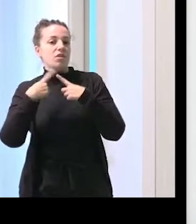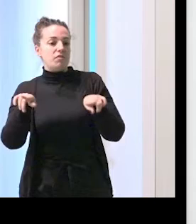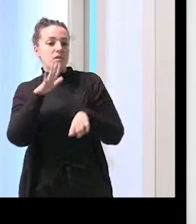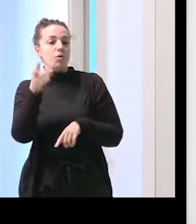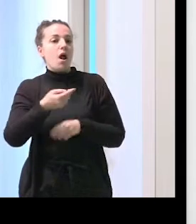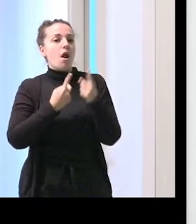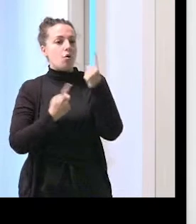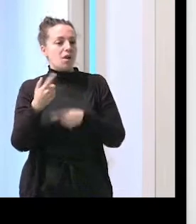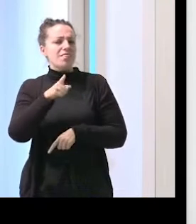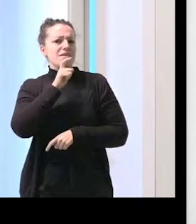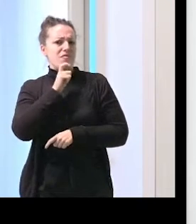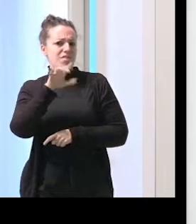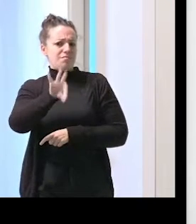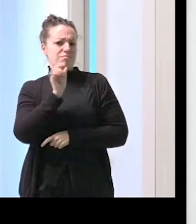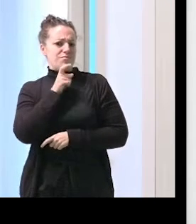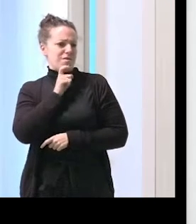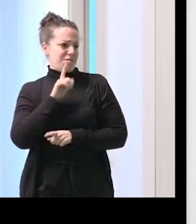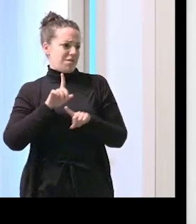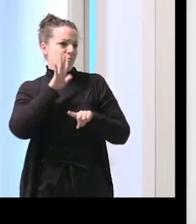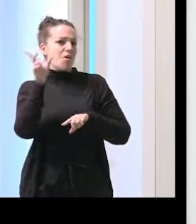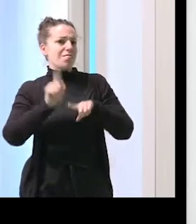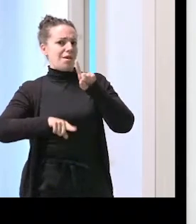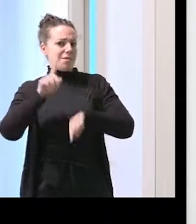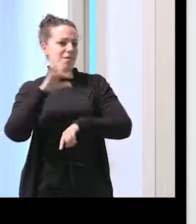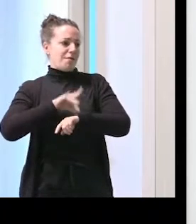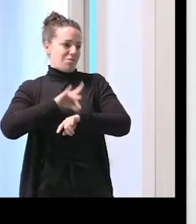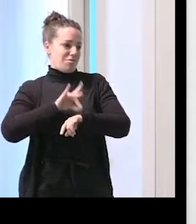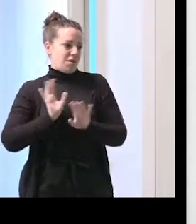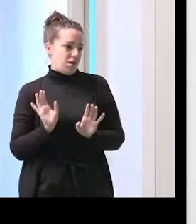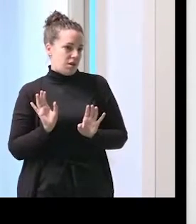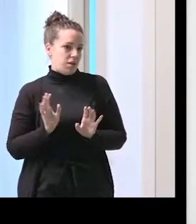en estos momentos de tomar una decisión, depende de qué patología, que luego lo van a hablar.